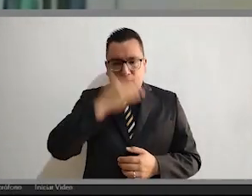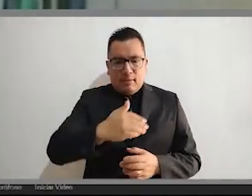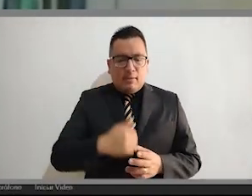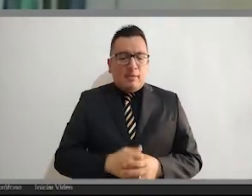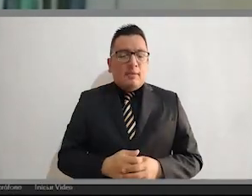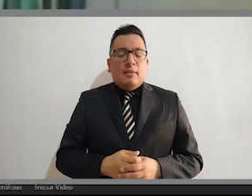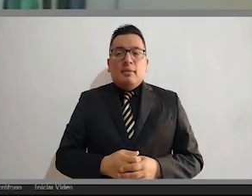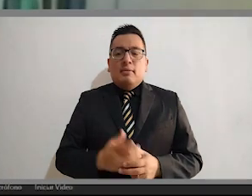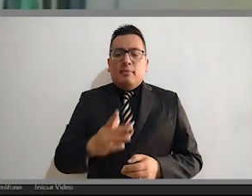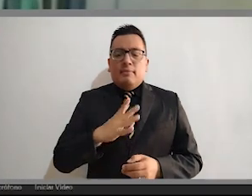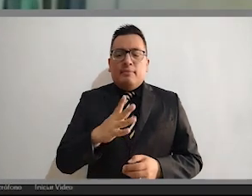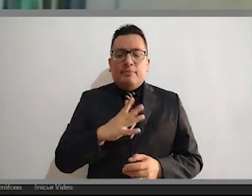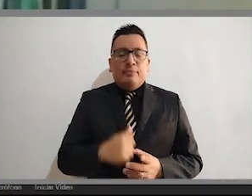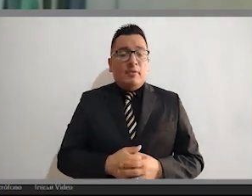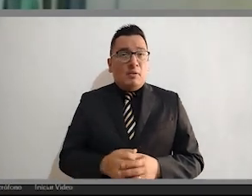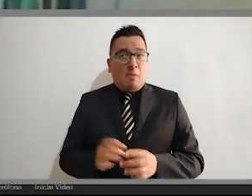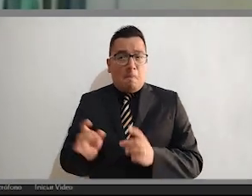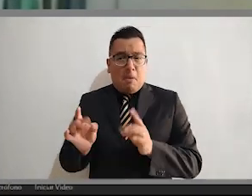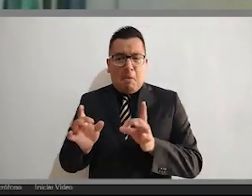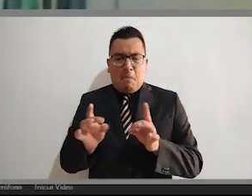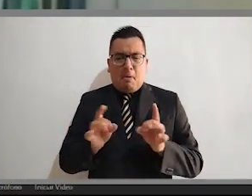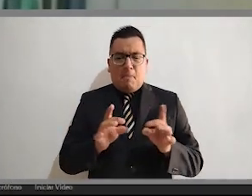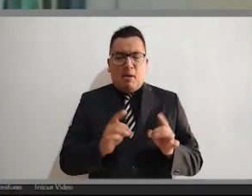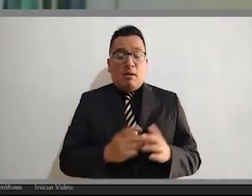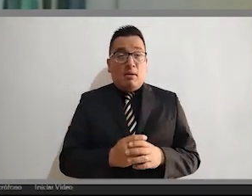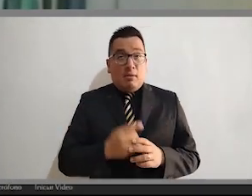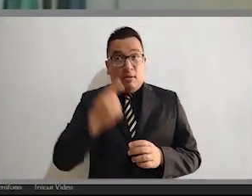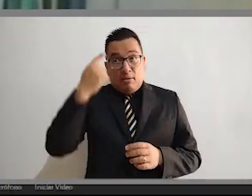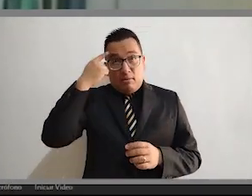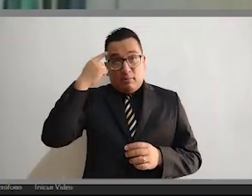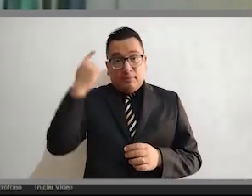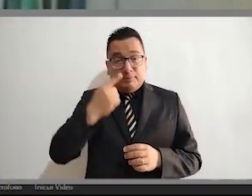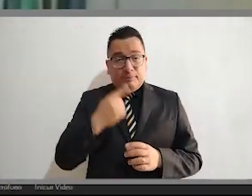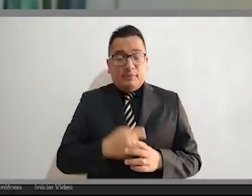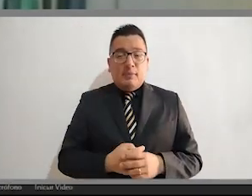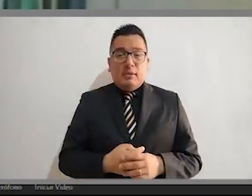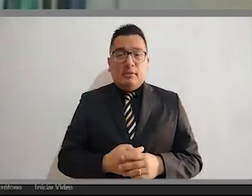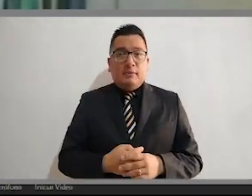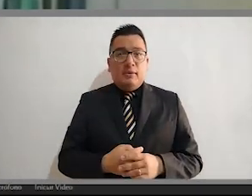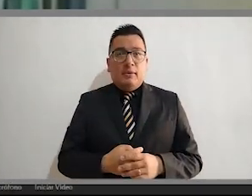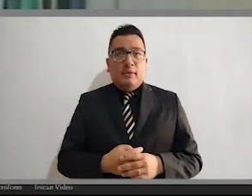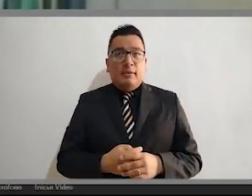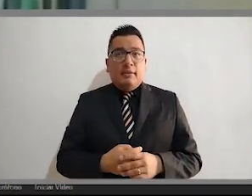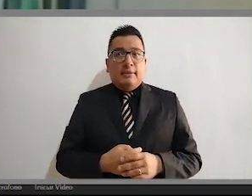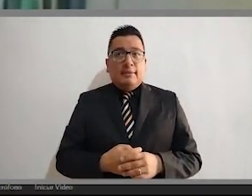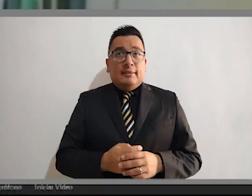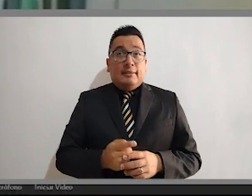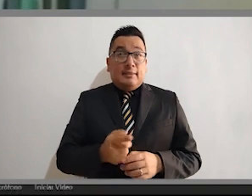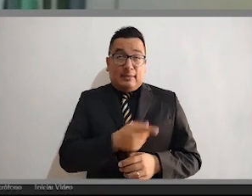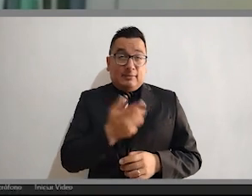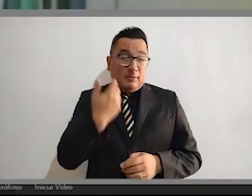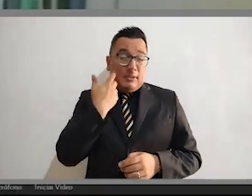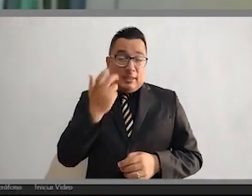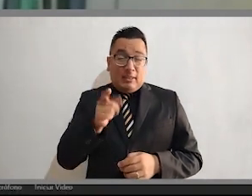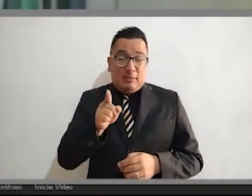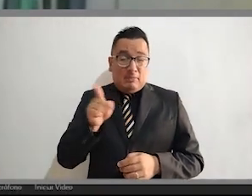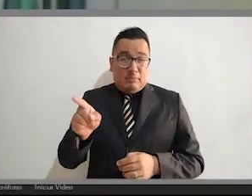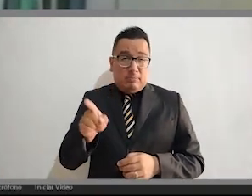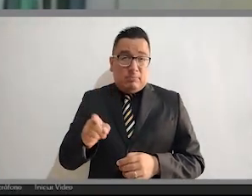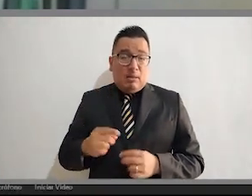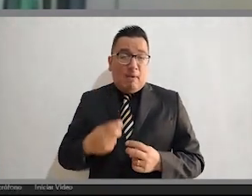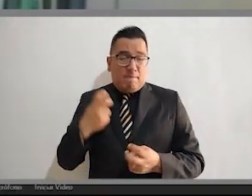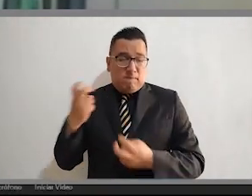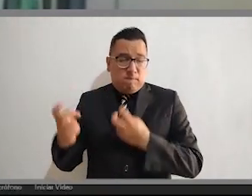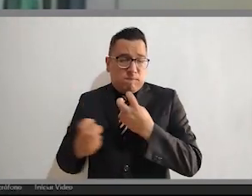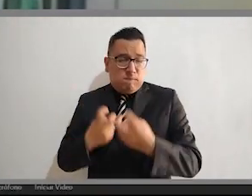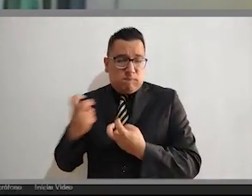existen conductas que buscan menoscabar, dañar, eliminar,